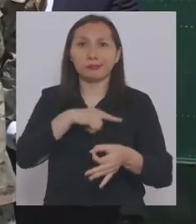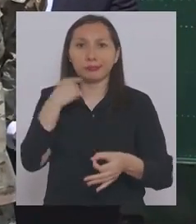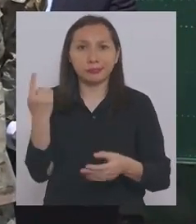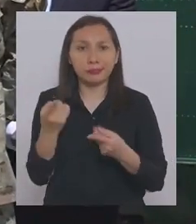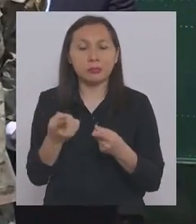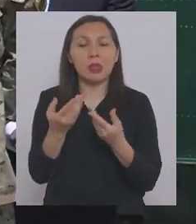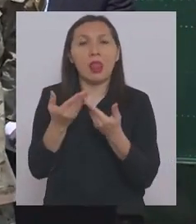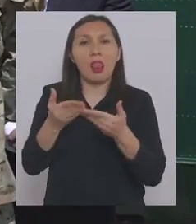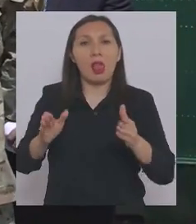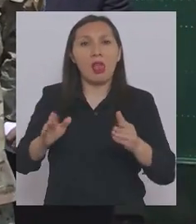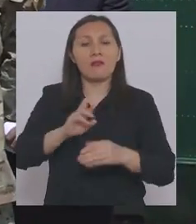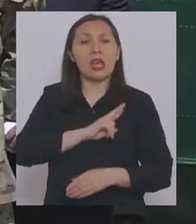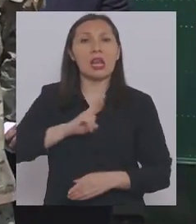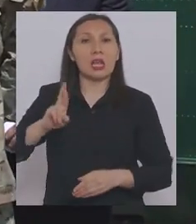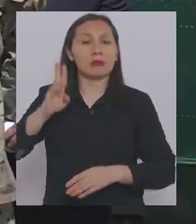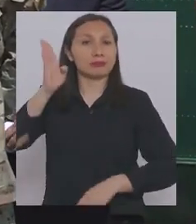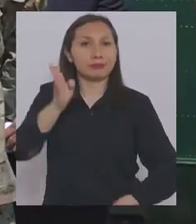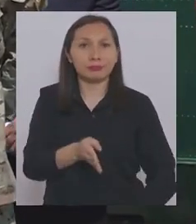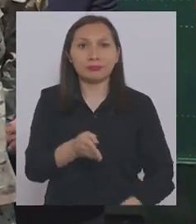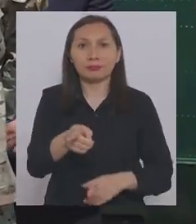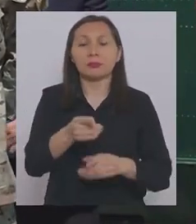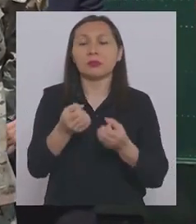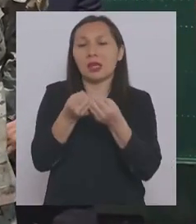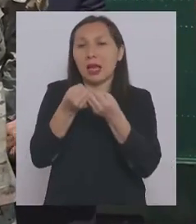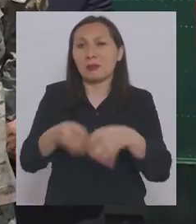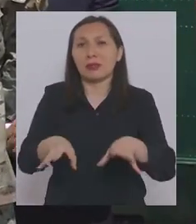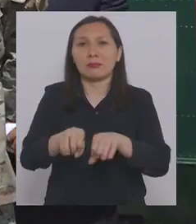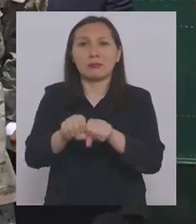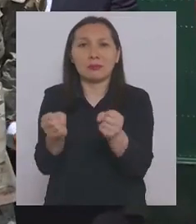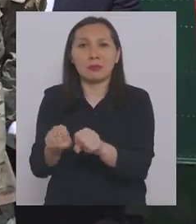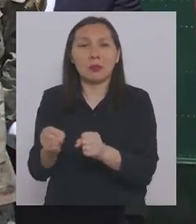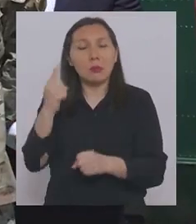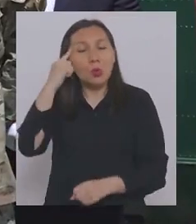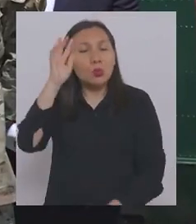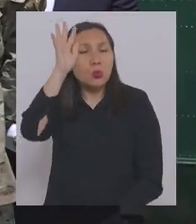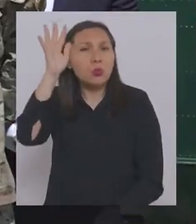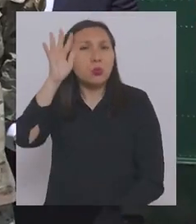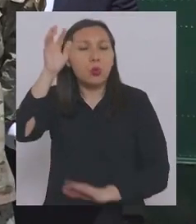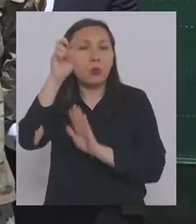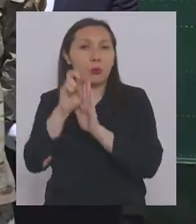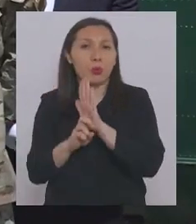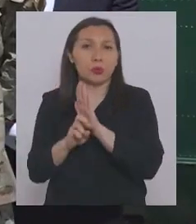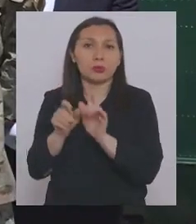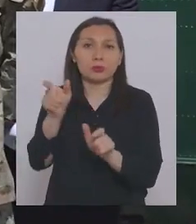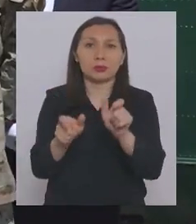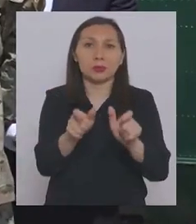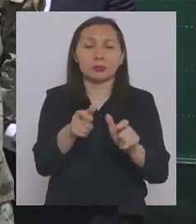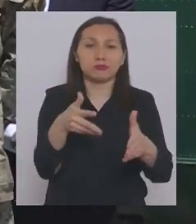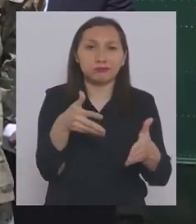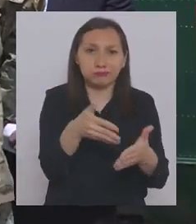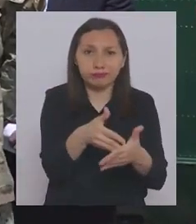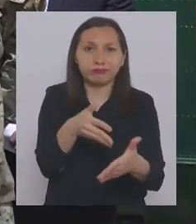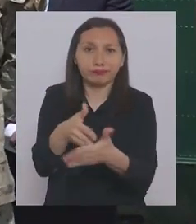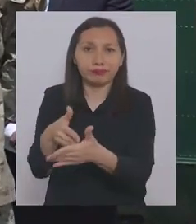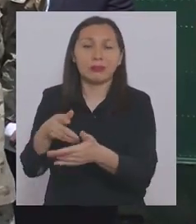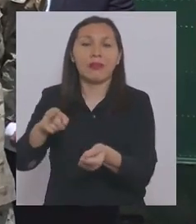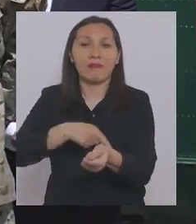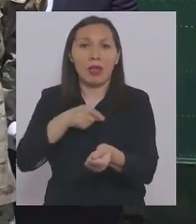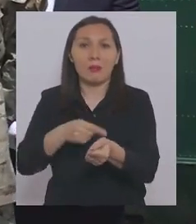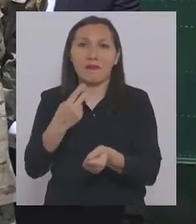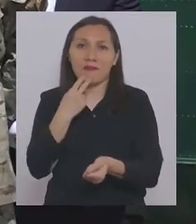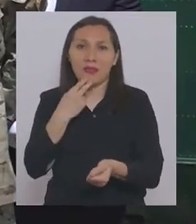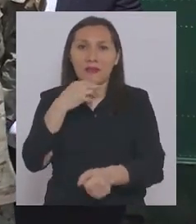restringido la libertad religiosa y ha destruido muchos sueños y proyectos de las familias de estas